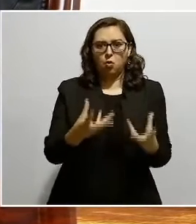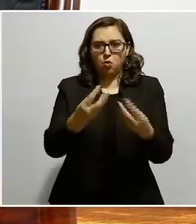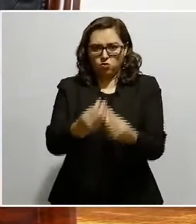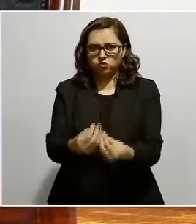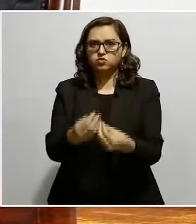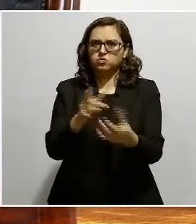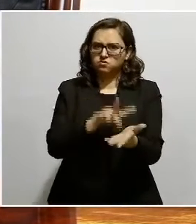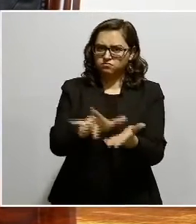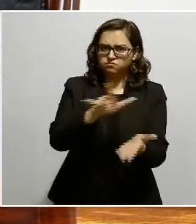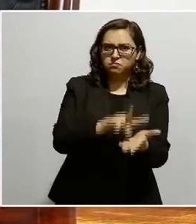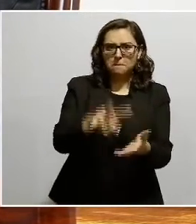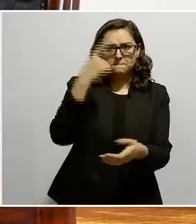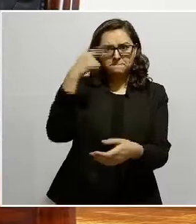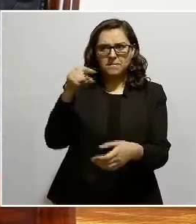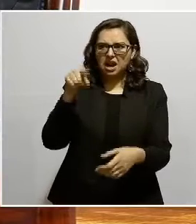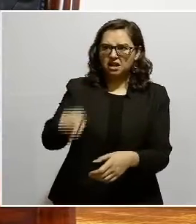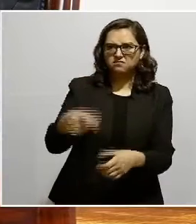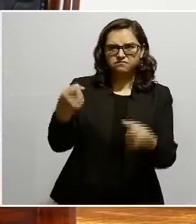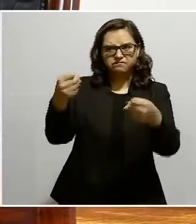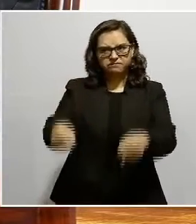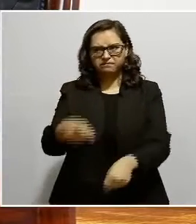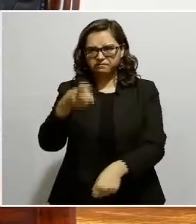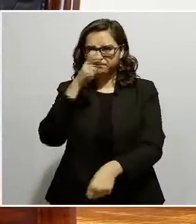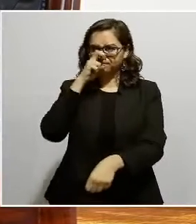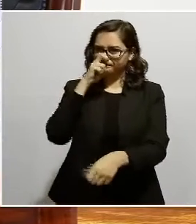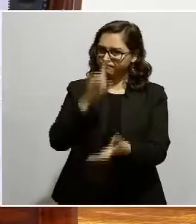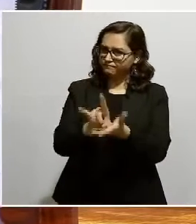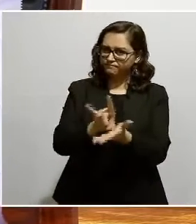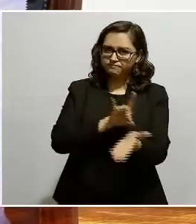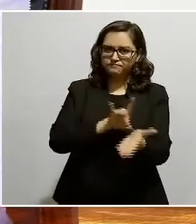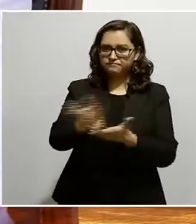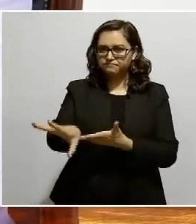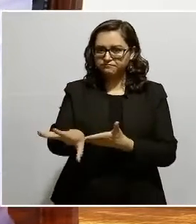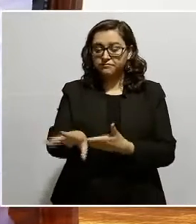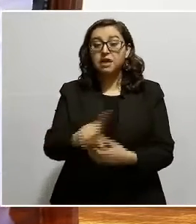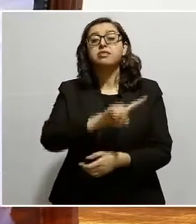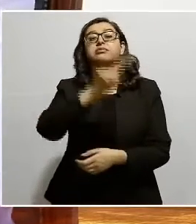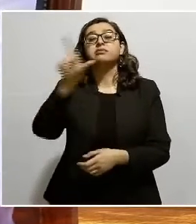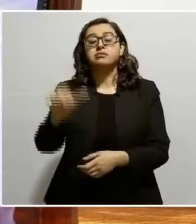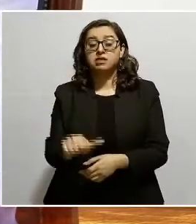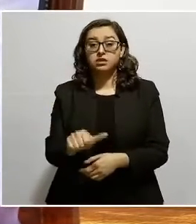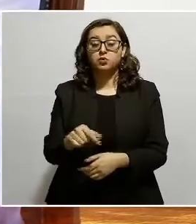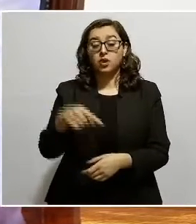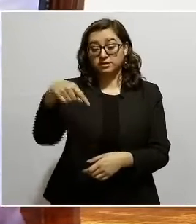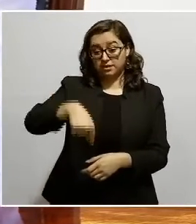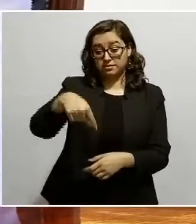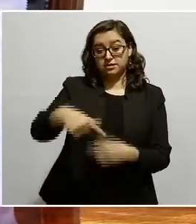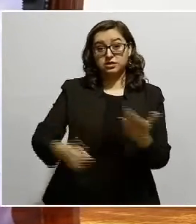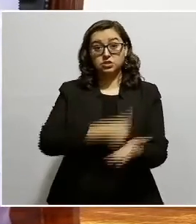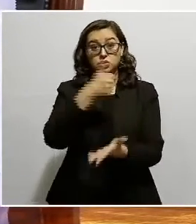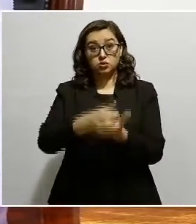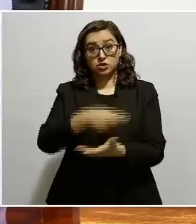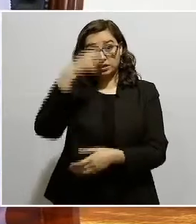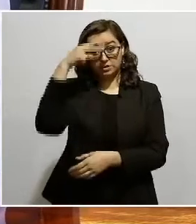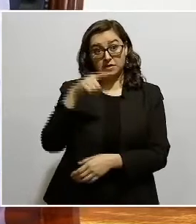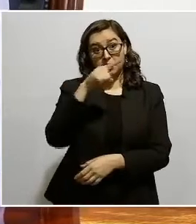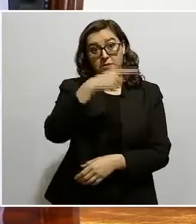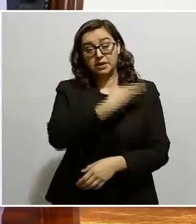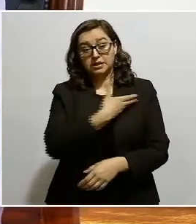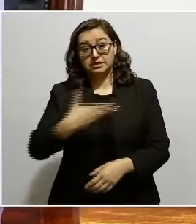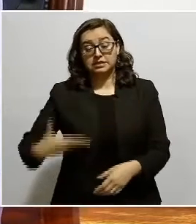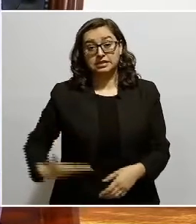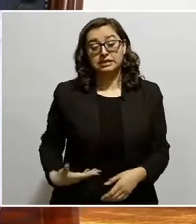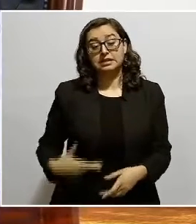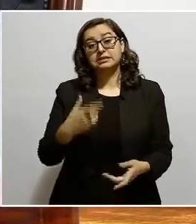se manifestó y repartió volantes a la llegada a la Ciudad de México del presidente John F. Kennedy